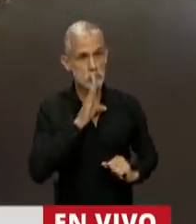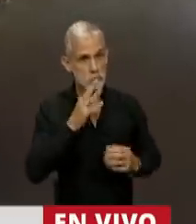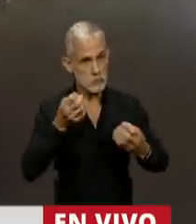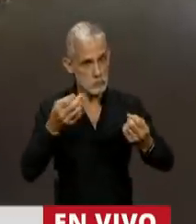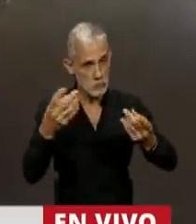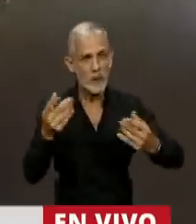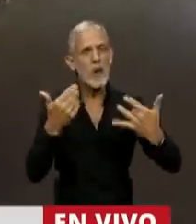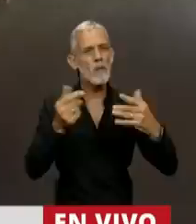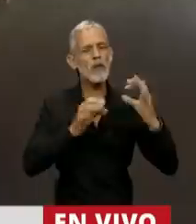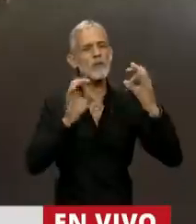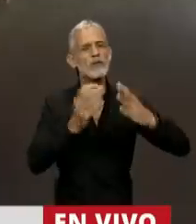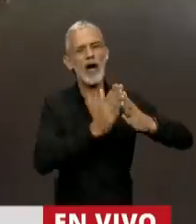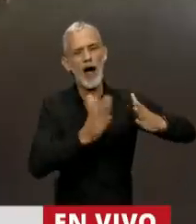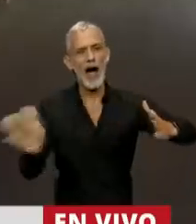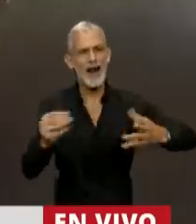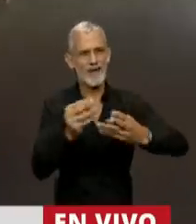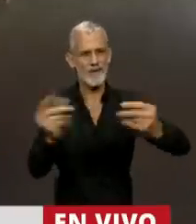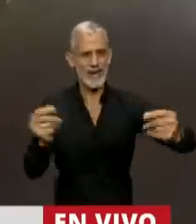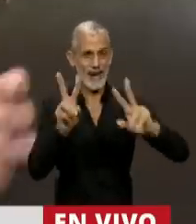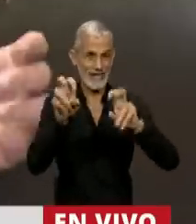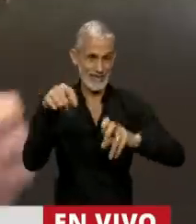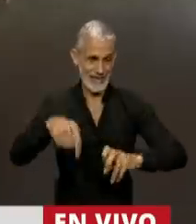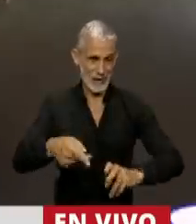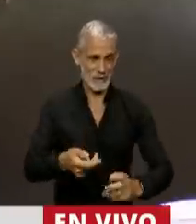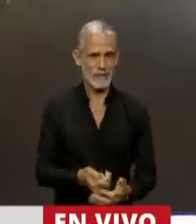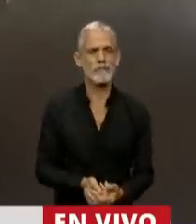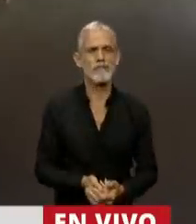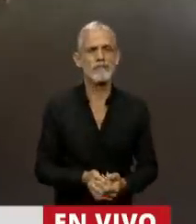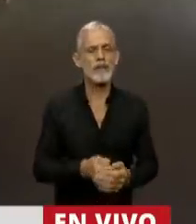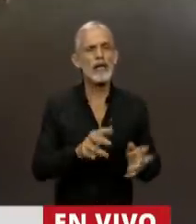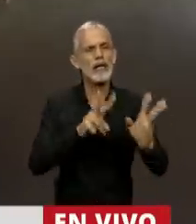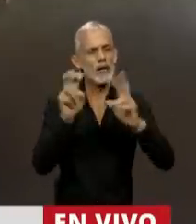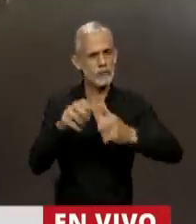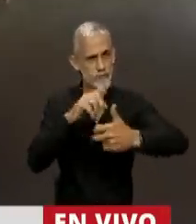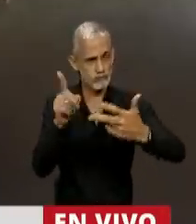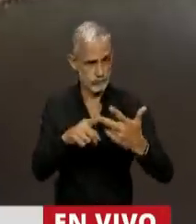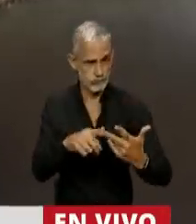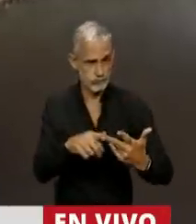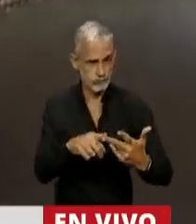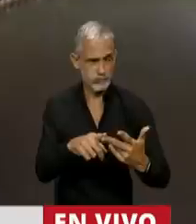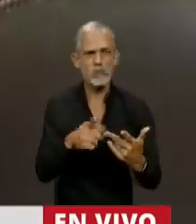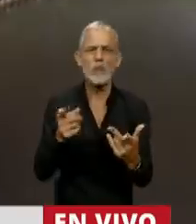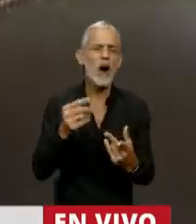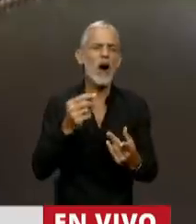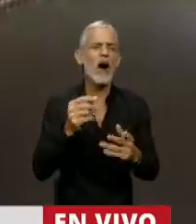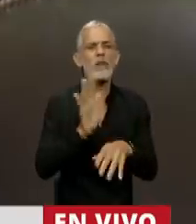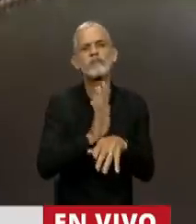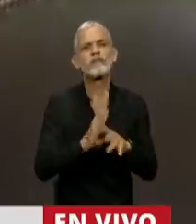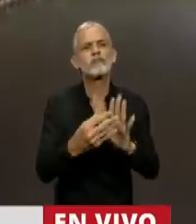estar llegando ahora a terminar este tema hoy. Después, y quizás como un